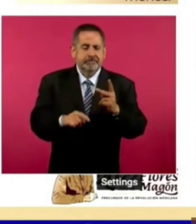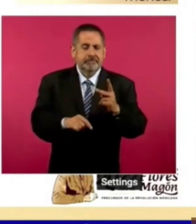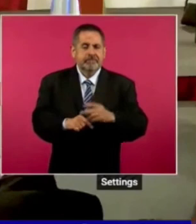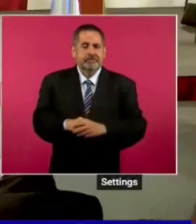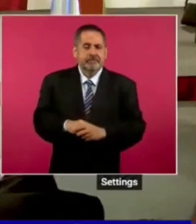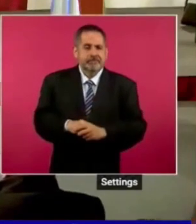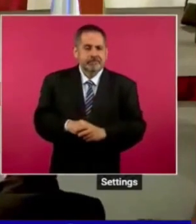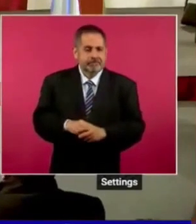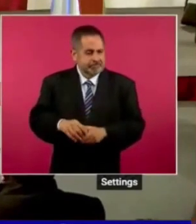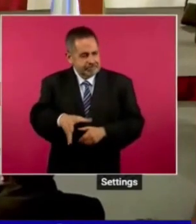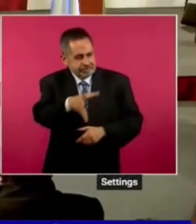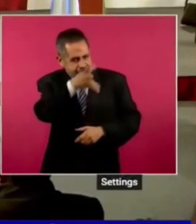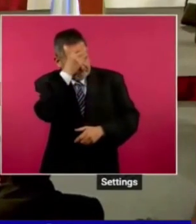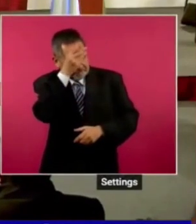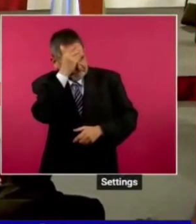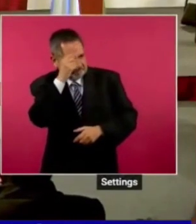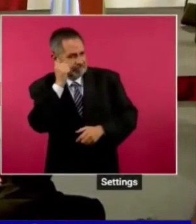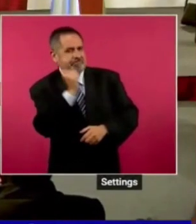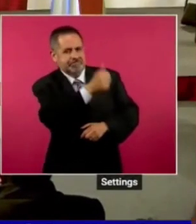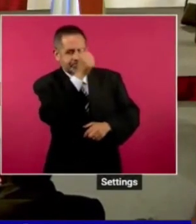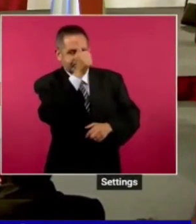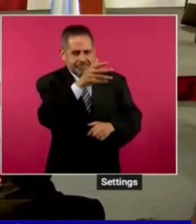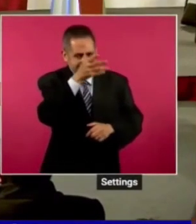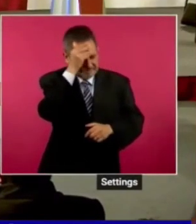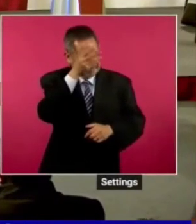Tengan para que aprendan,